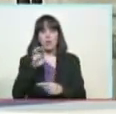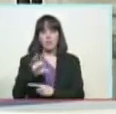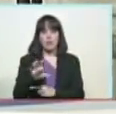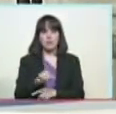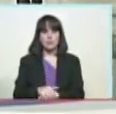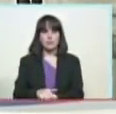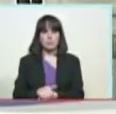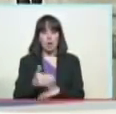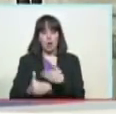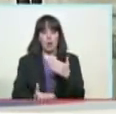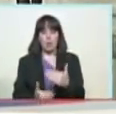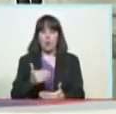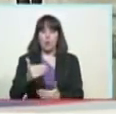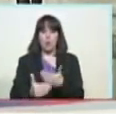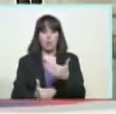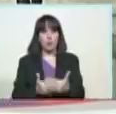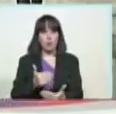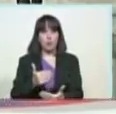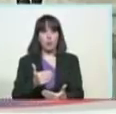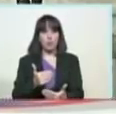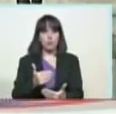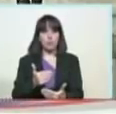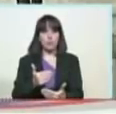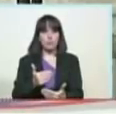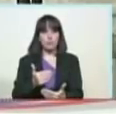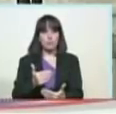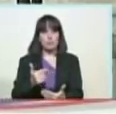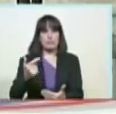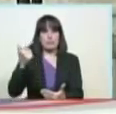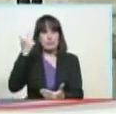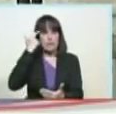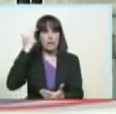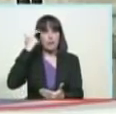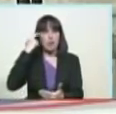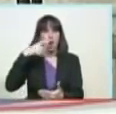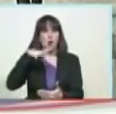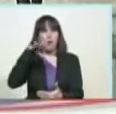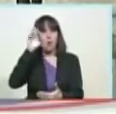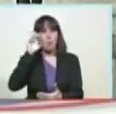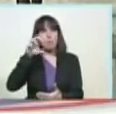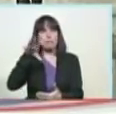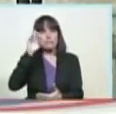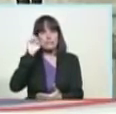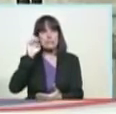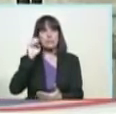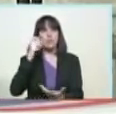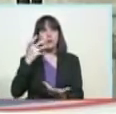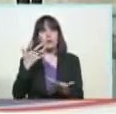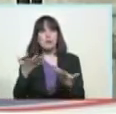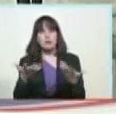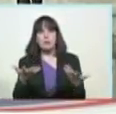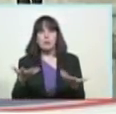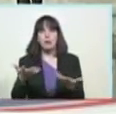que poco a poco va a ir sabiendo comprendiendo asimilando